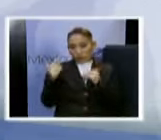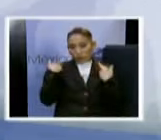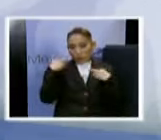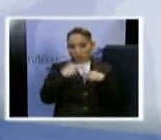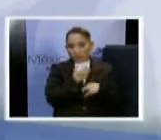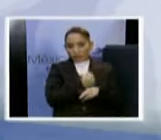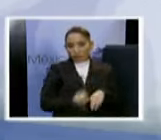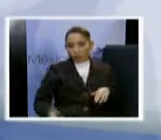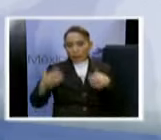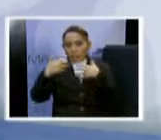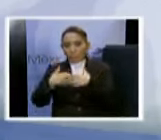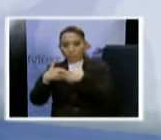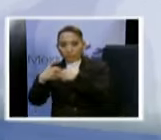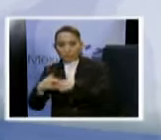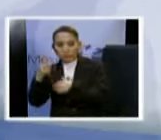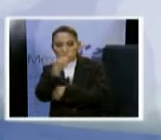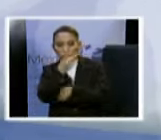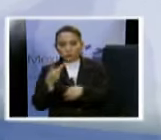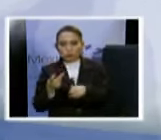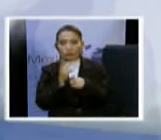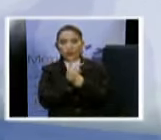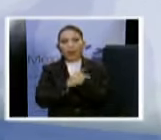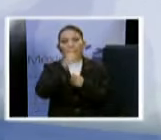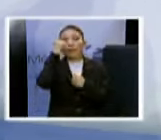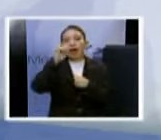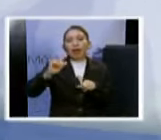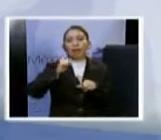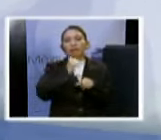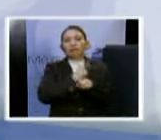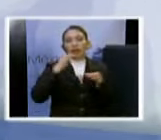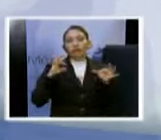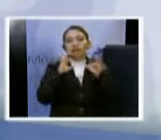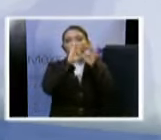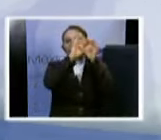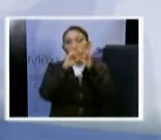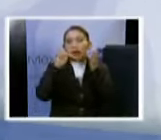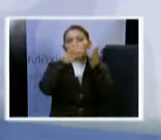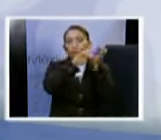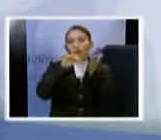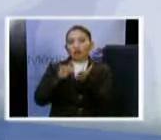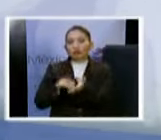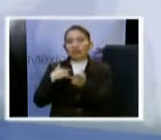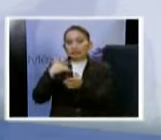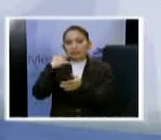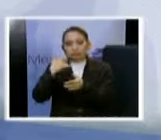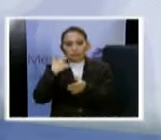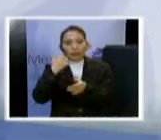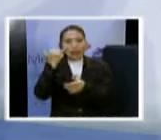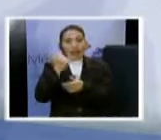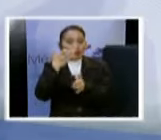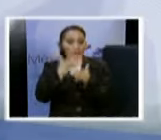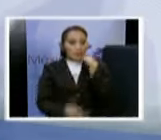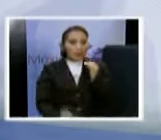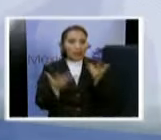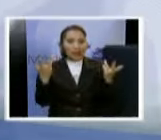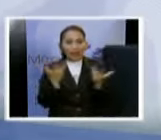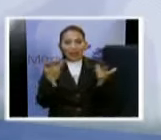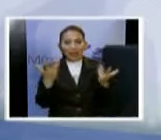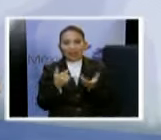académicos y empresarios de los dos países para establecer un vínculo que apoye a todo este esfuerzo, y nos falta